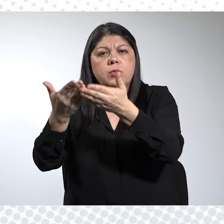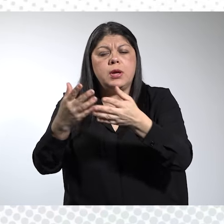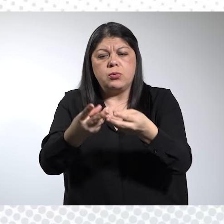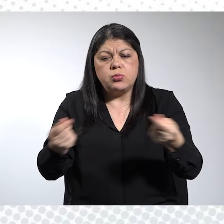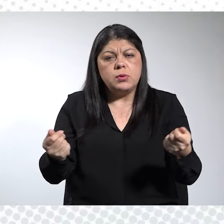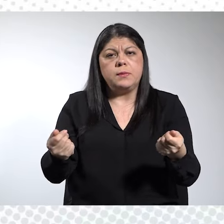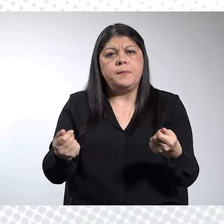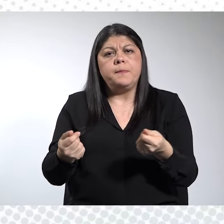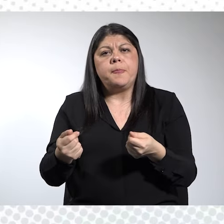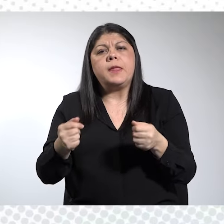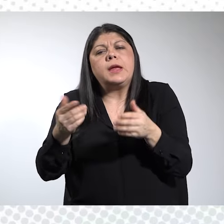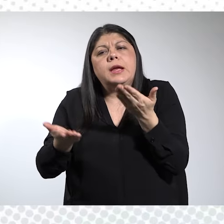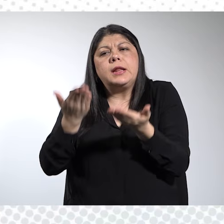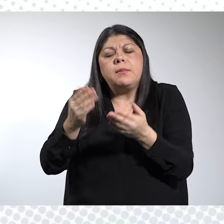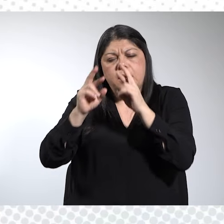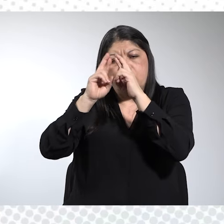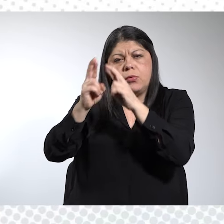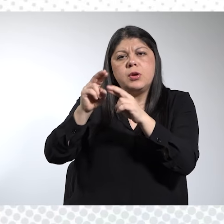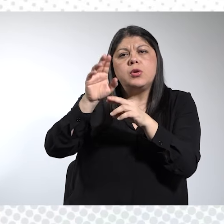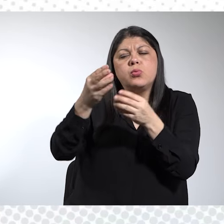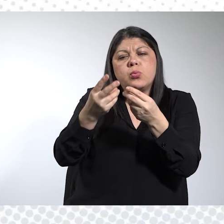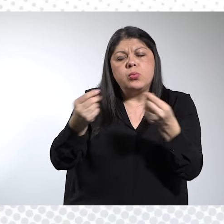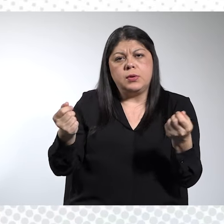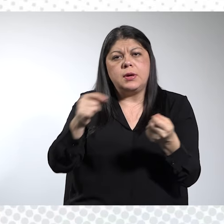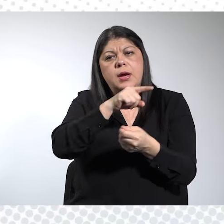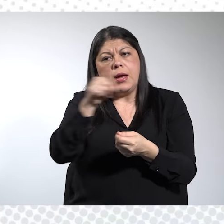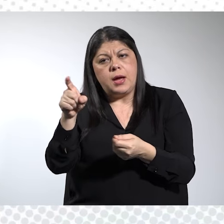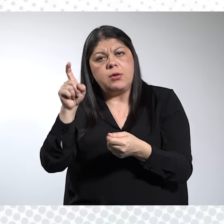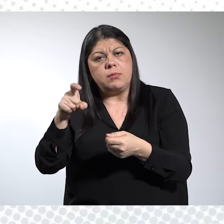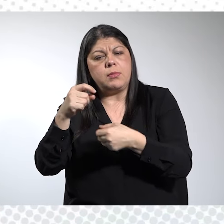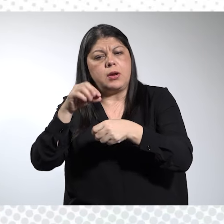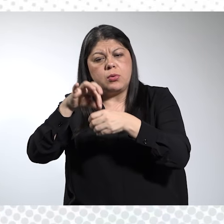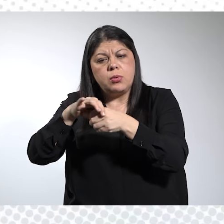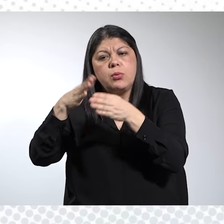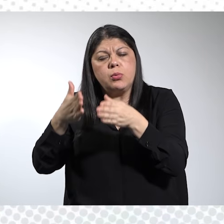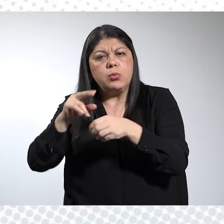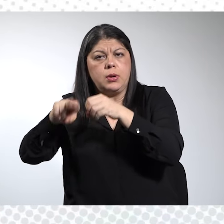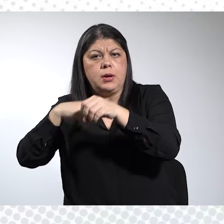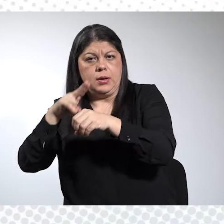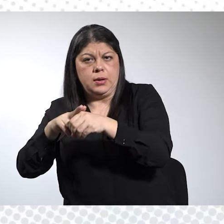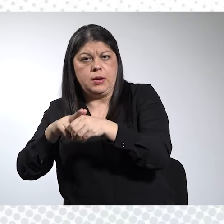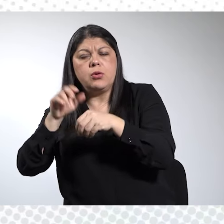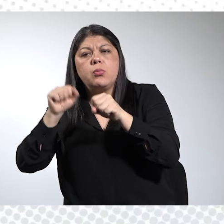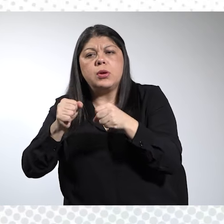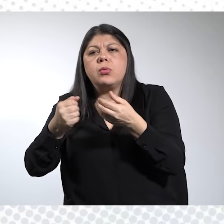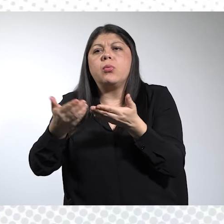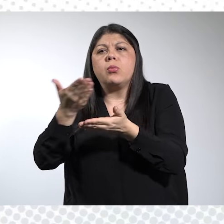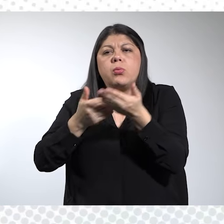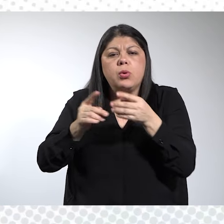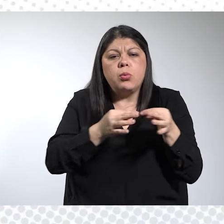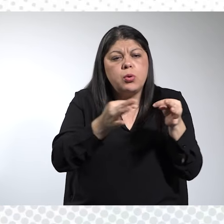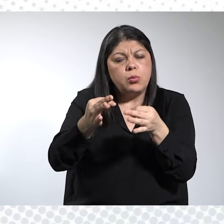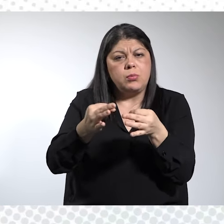devolverle los territorios y eventualmente respetar que estos territorios ellos los tienen para la cultura nacional y nos pueden ser una fuente